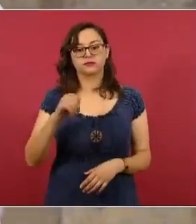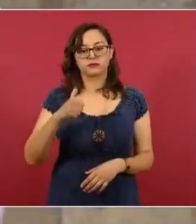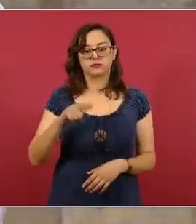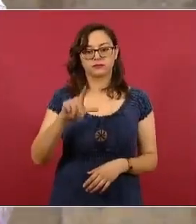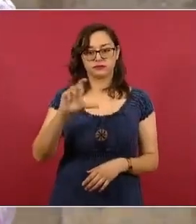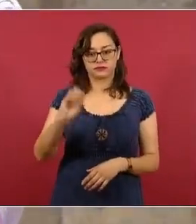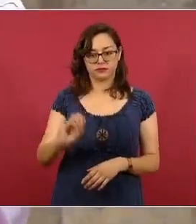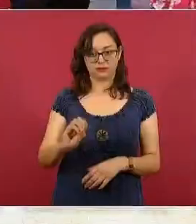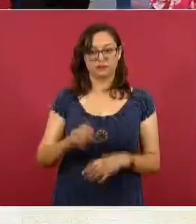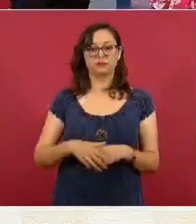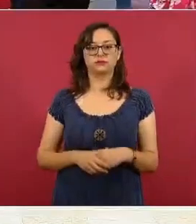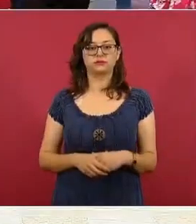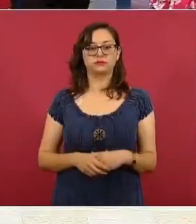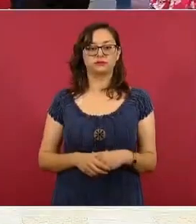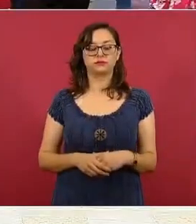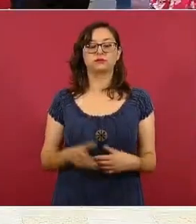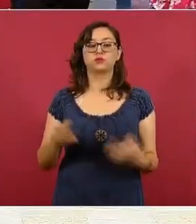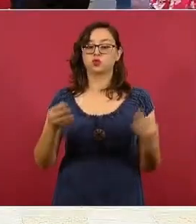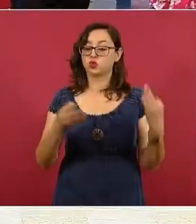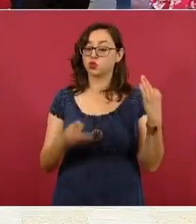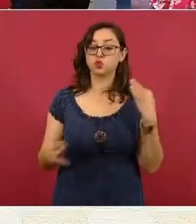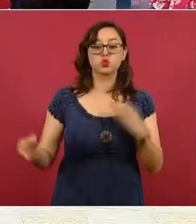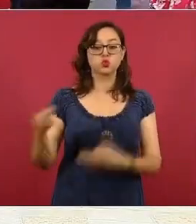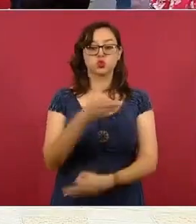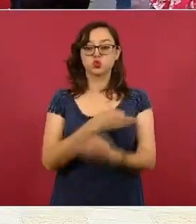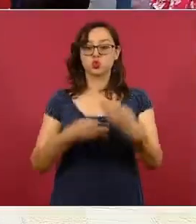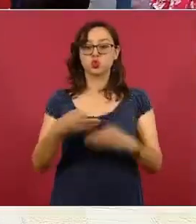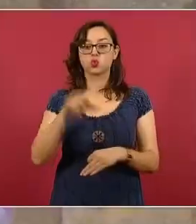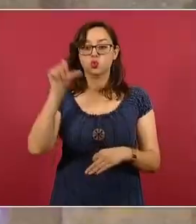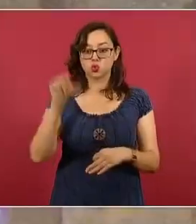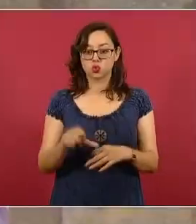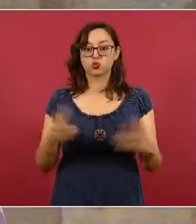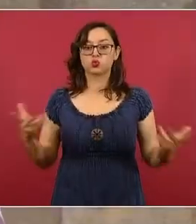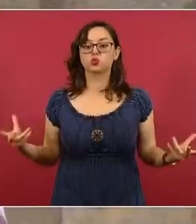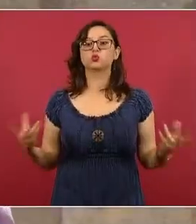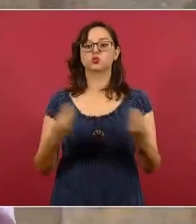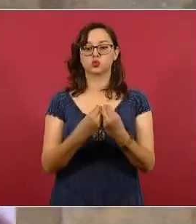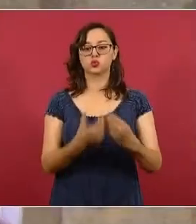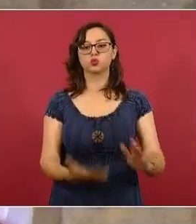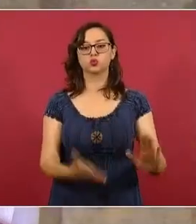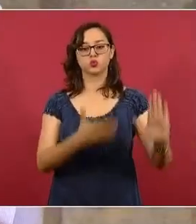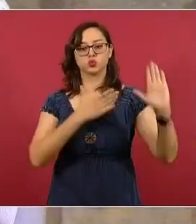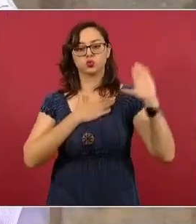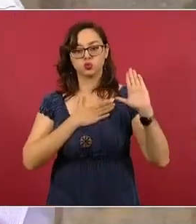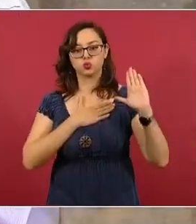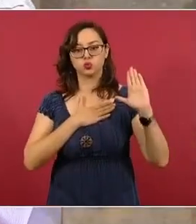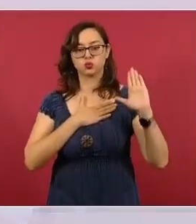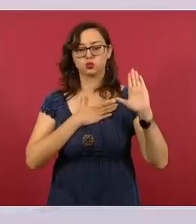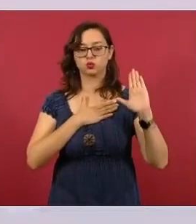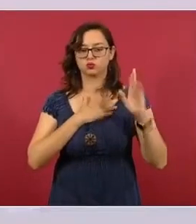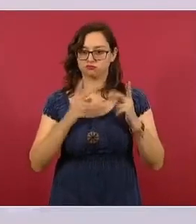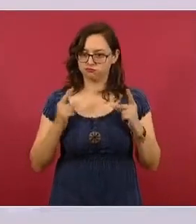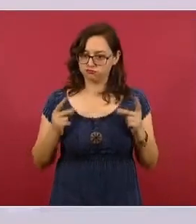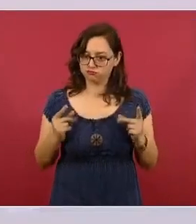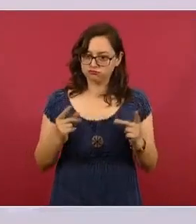presidente López Obrador. Todos los que estamos aquí comprometemos con ustedes estar al pendiente,